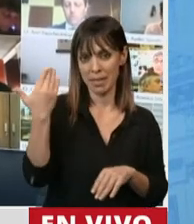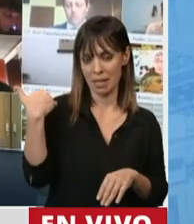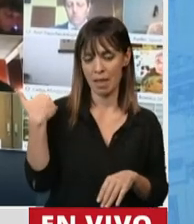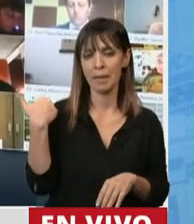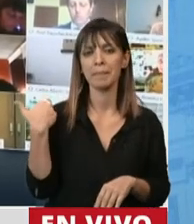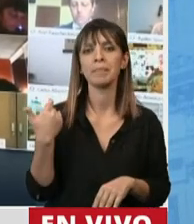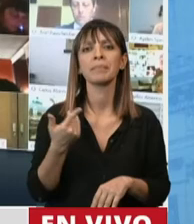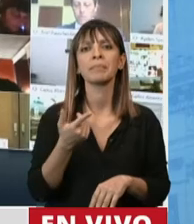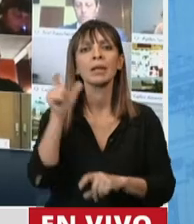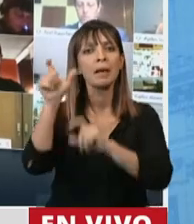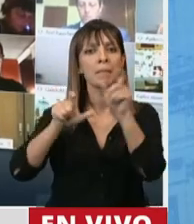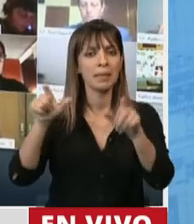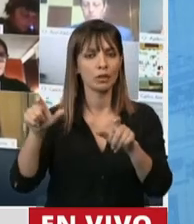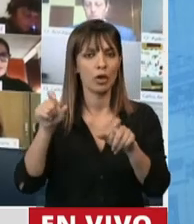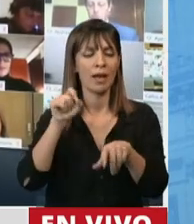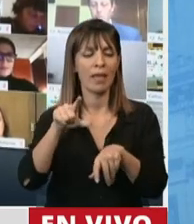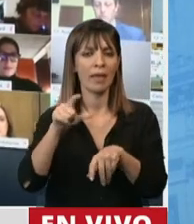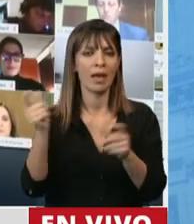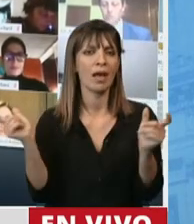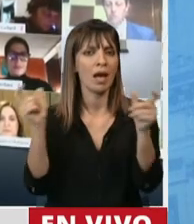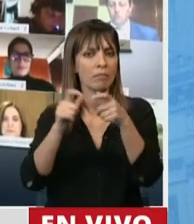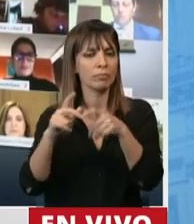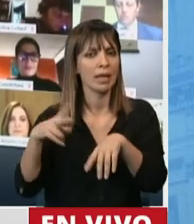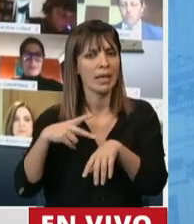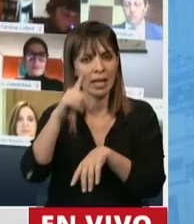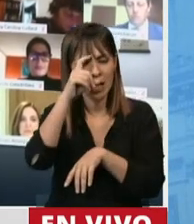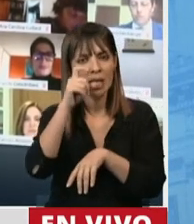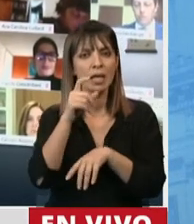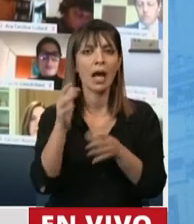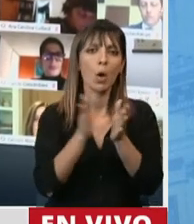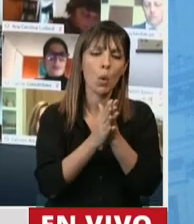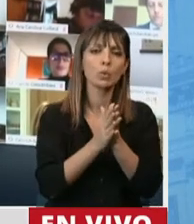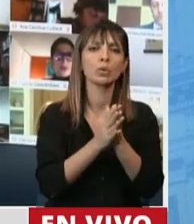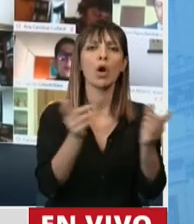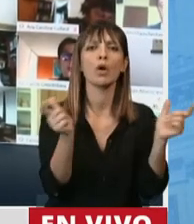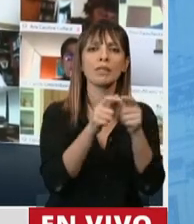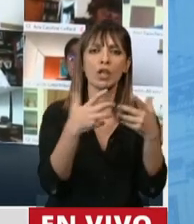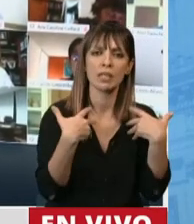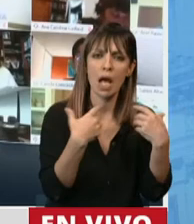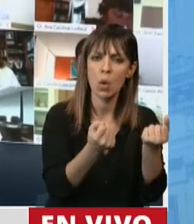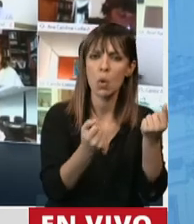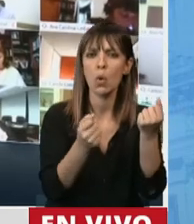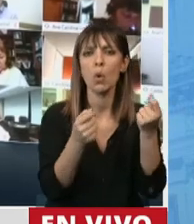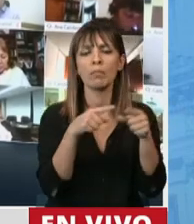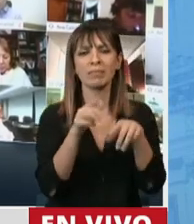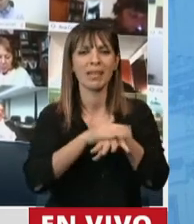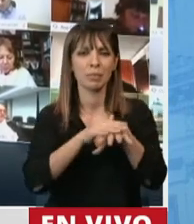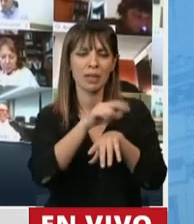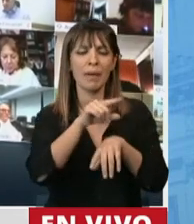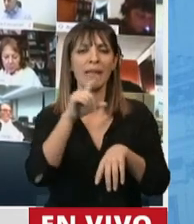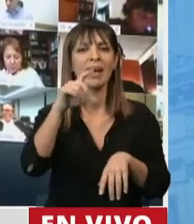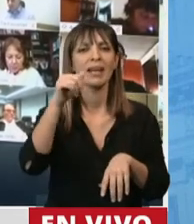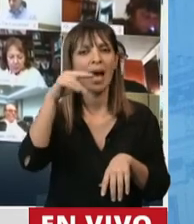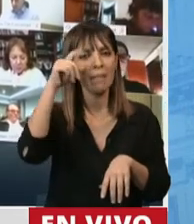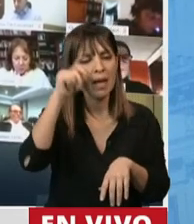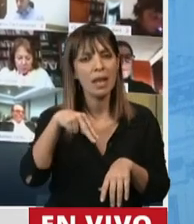Hace una semana aproximadamente, gente de la Mayo Clinic, en una reunión que tuvimos con la gente de la Comisión de Salud organizada por Carmen Polledo